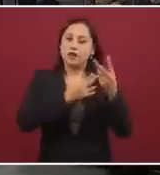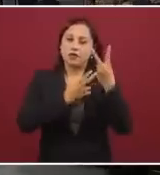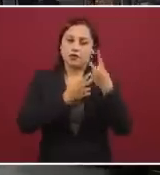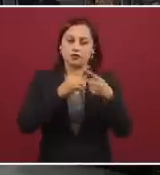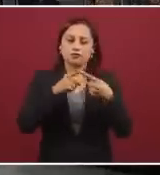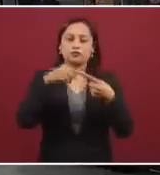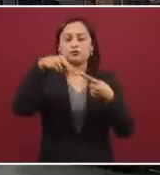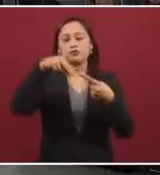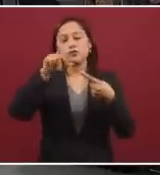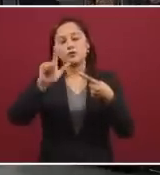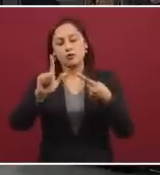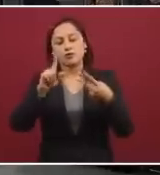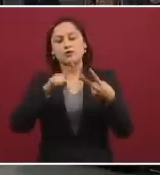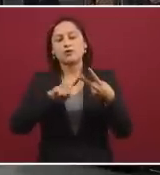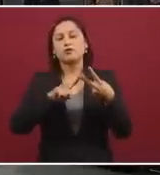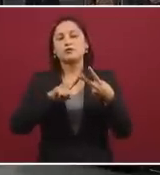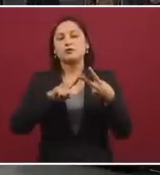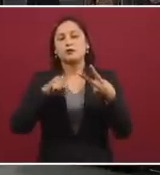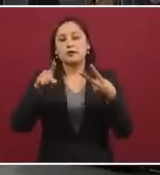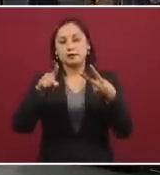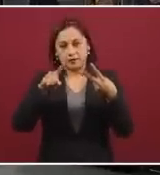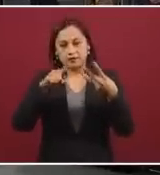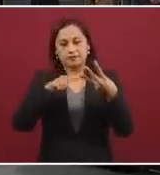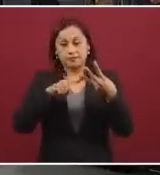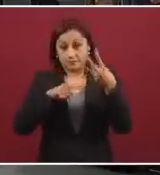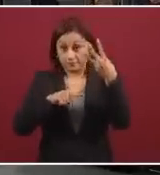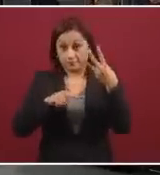3 bueno